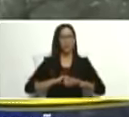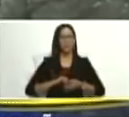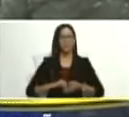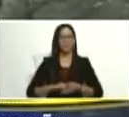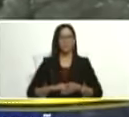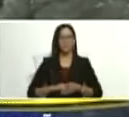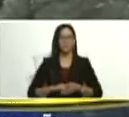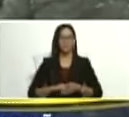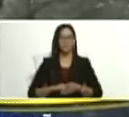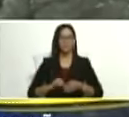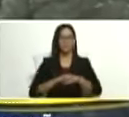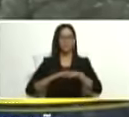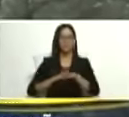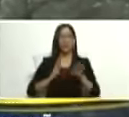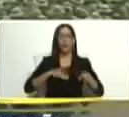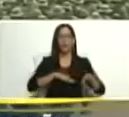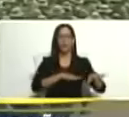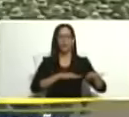oficiales,